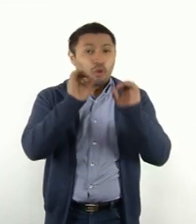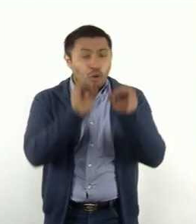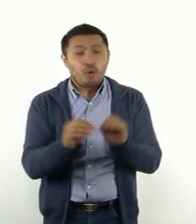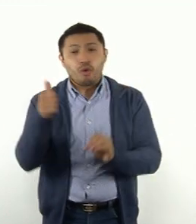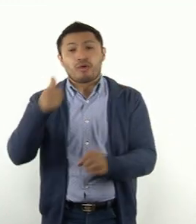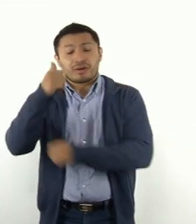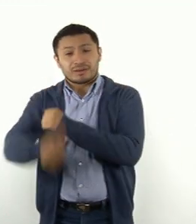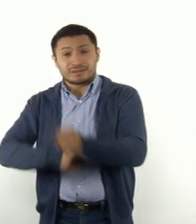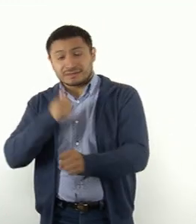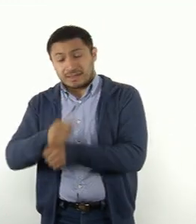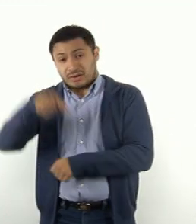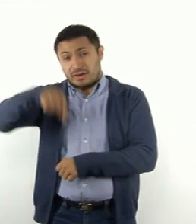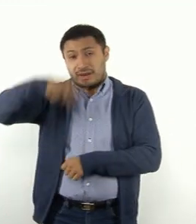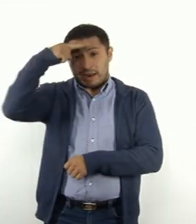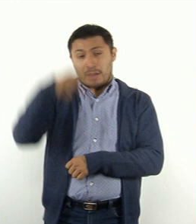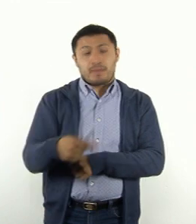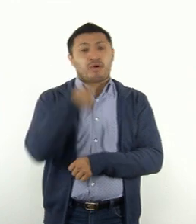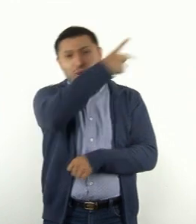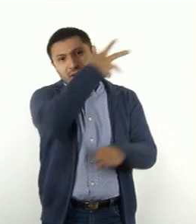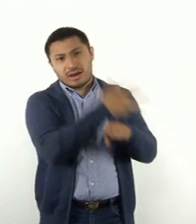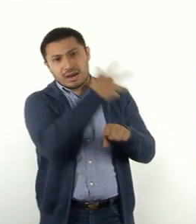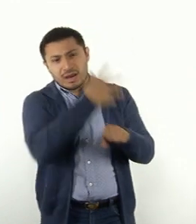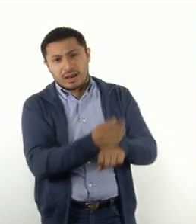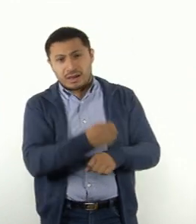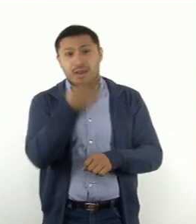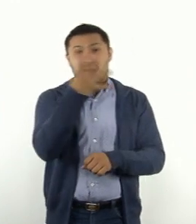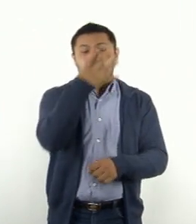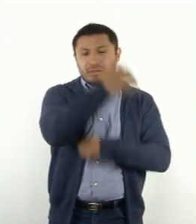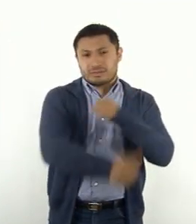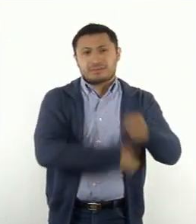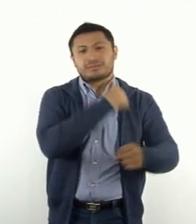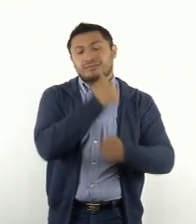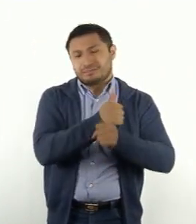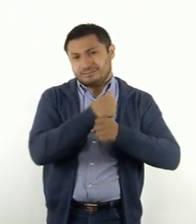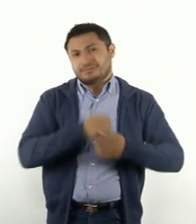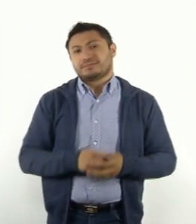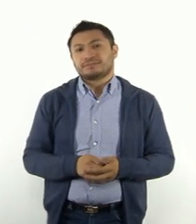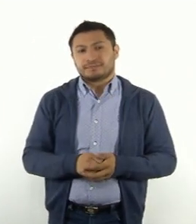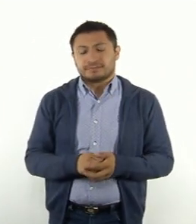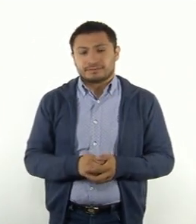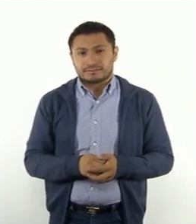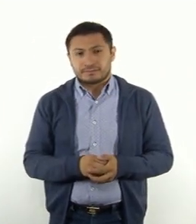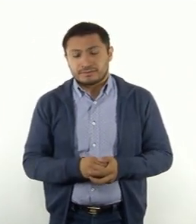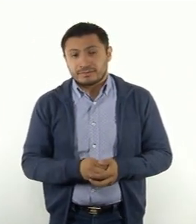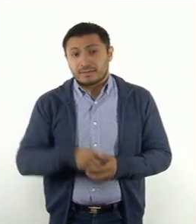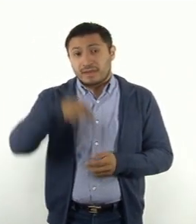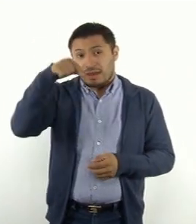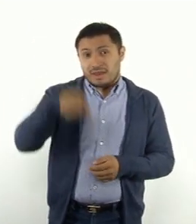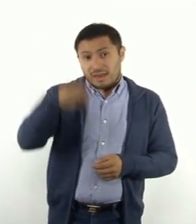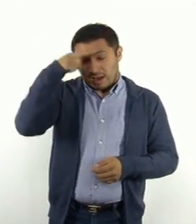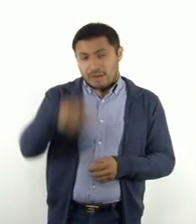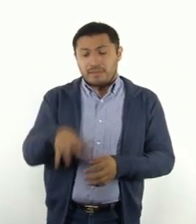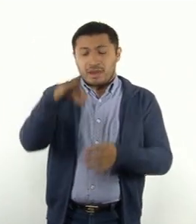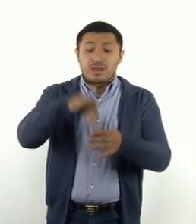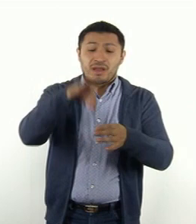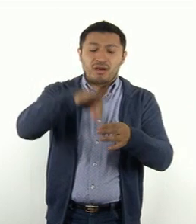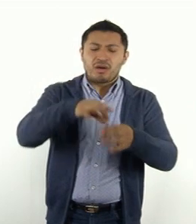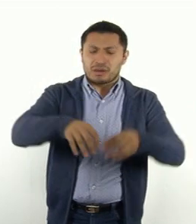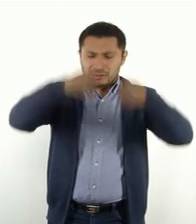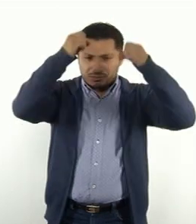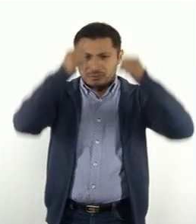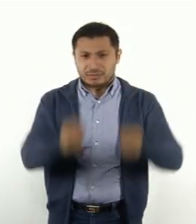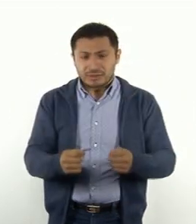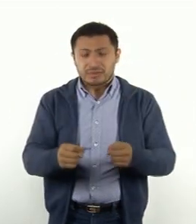Estados Unidos de América las hay cada 4. Las elecciones garantizan un principio más